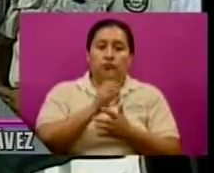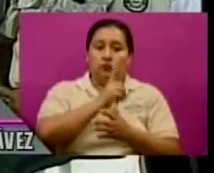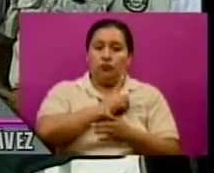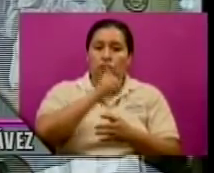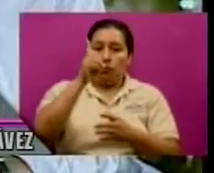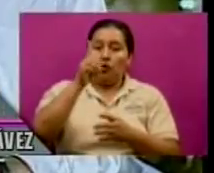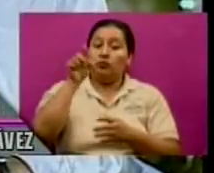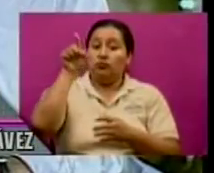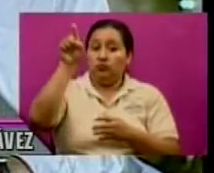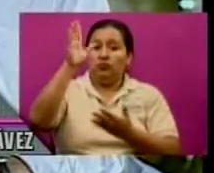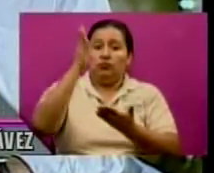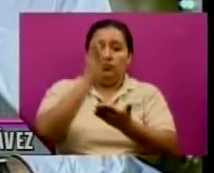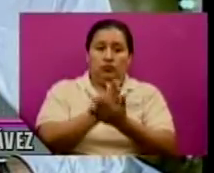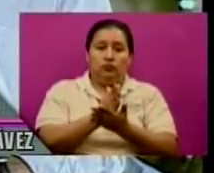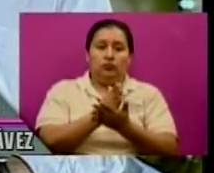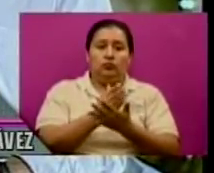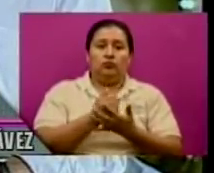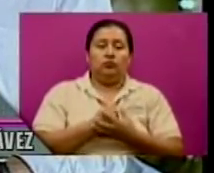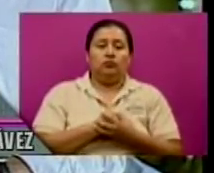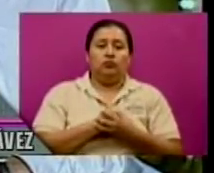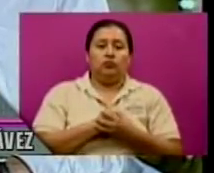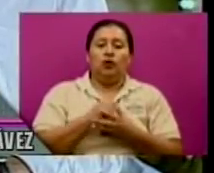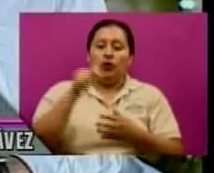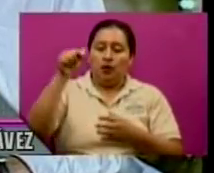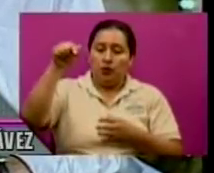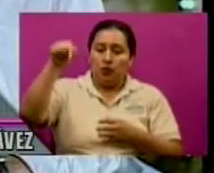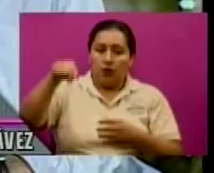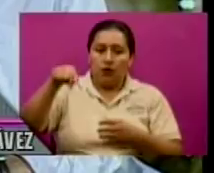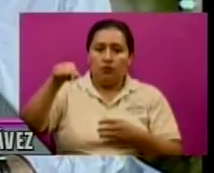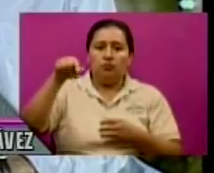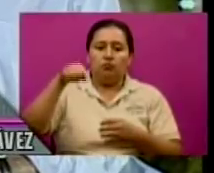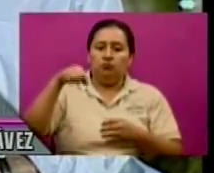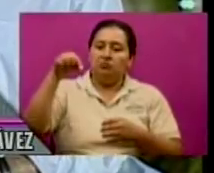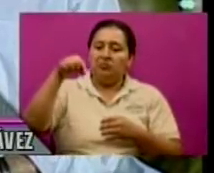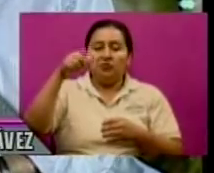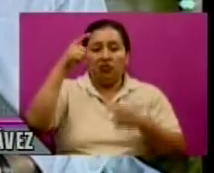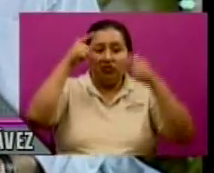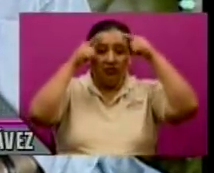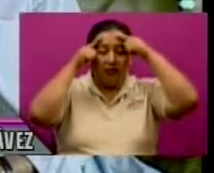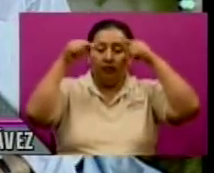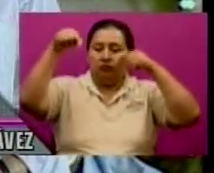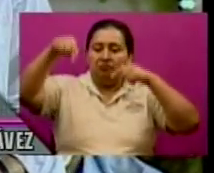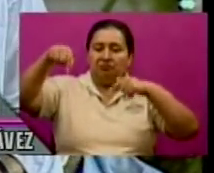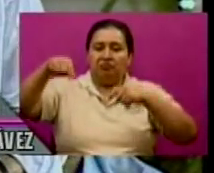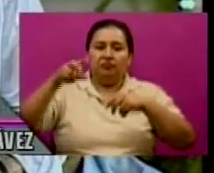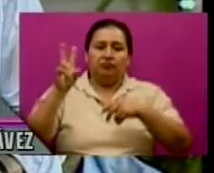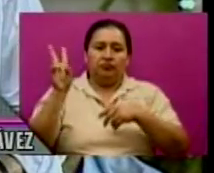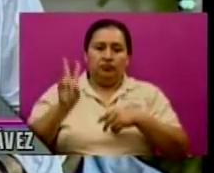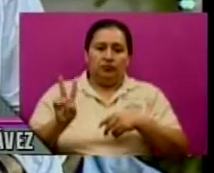Dios así lo decidió. Lo colocó allá en Venezuela